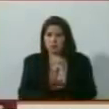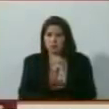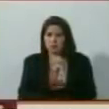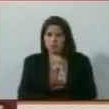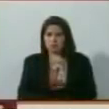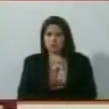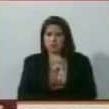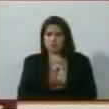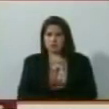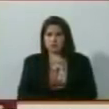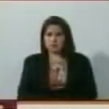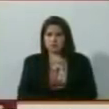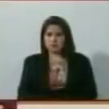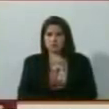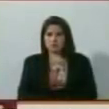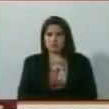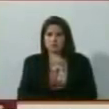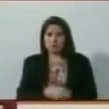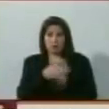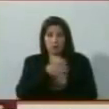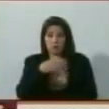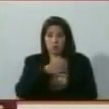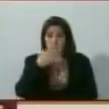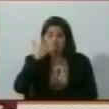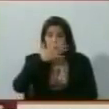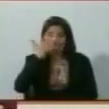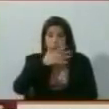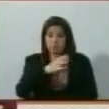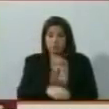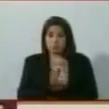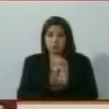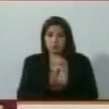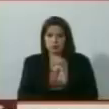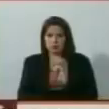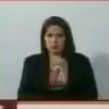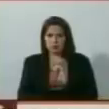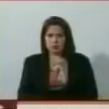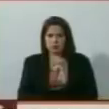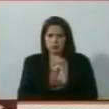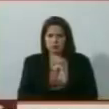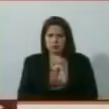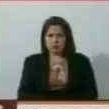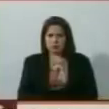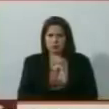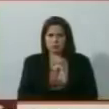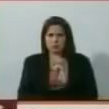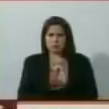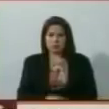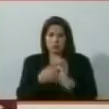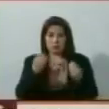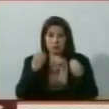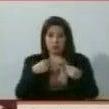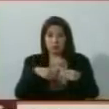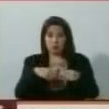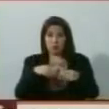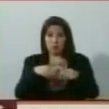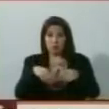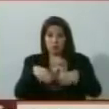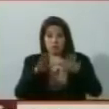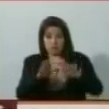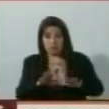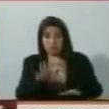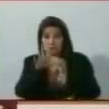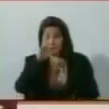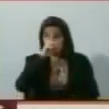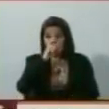verdad. No puede haber dudas de eso. Pero no vamos a perder nosotros tiempo ahí y nos vamos a detener 5 años porque hay que